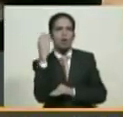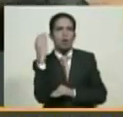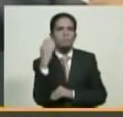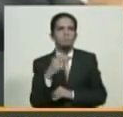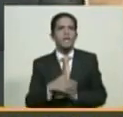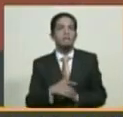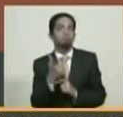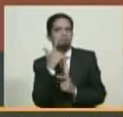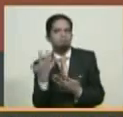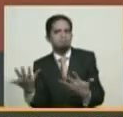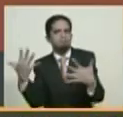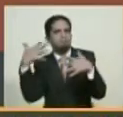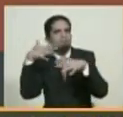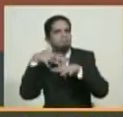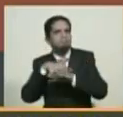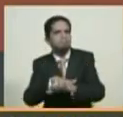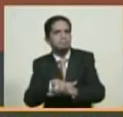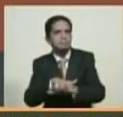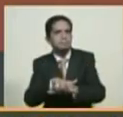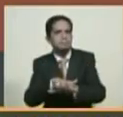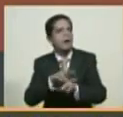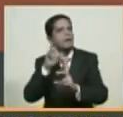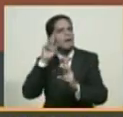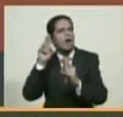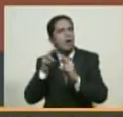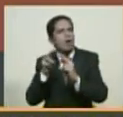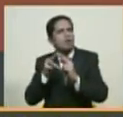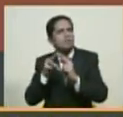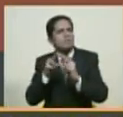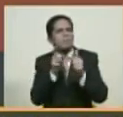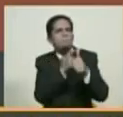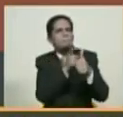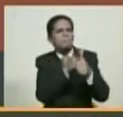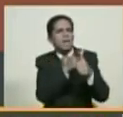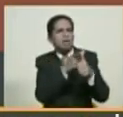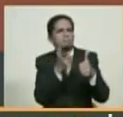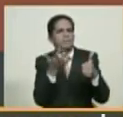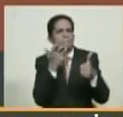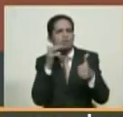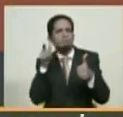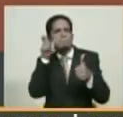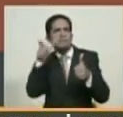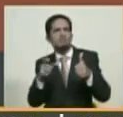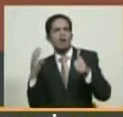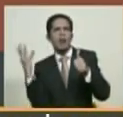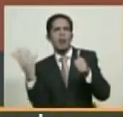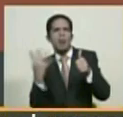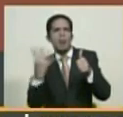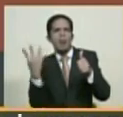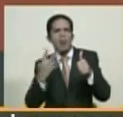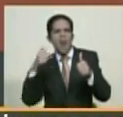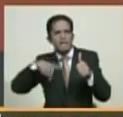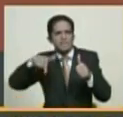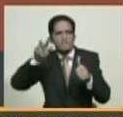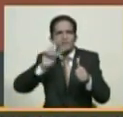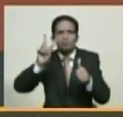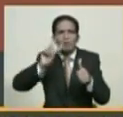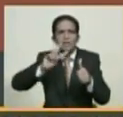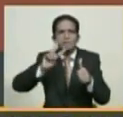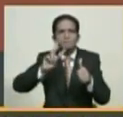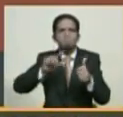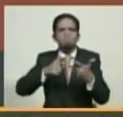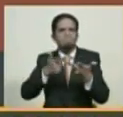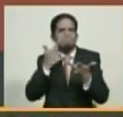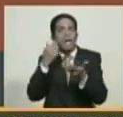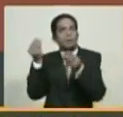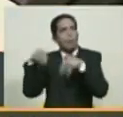de integración en reconocimiento, primero, en el caso de los migrantes, en reconocimiento al derecho que tienen conforme a los